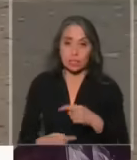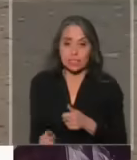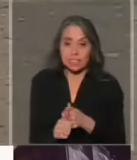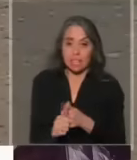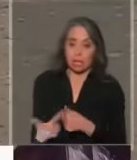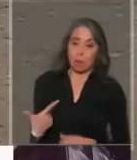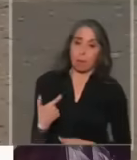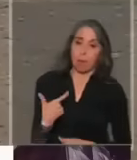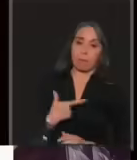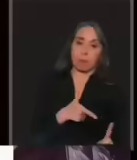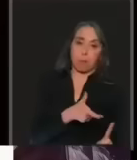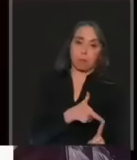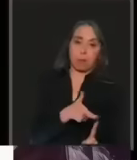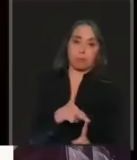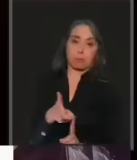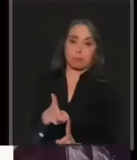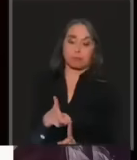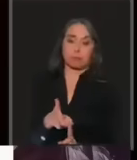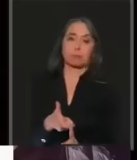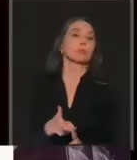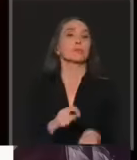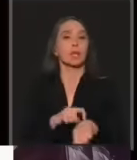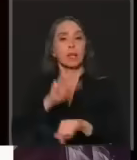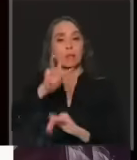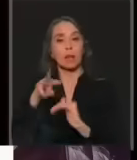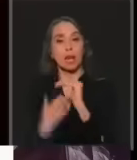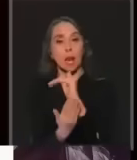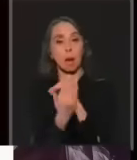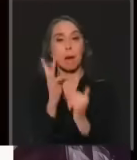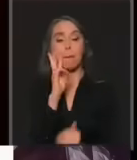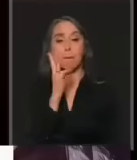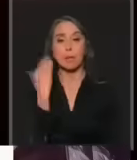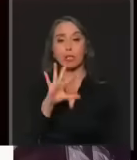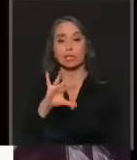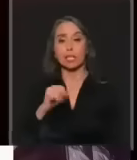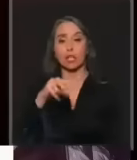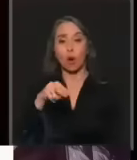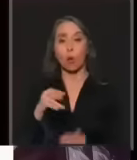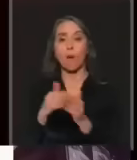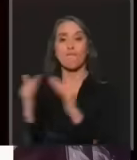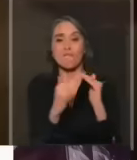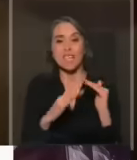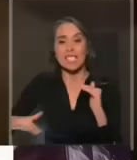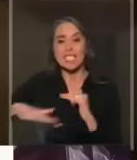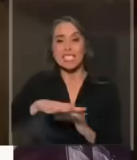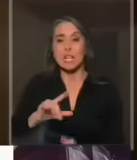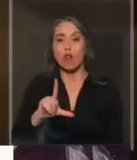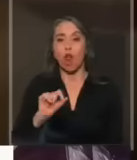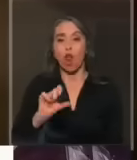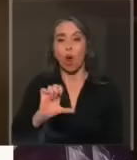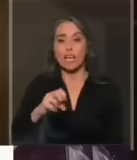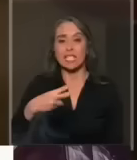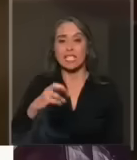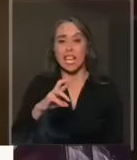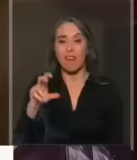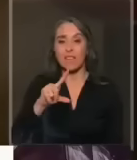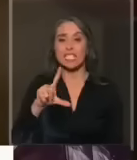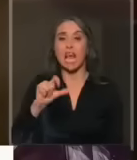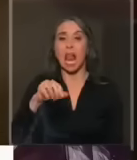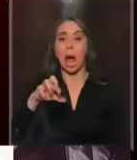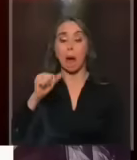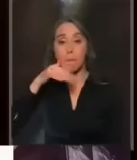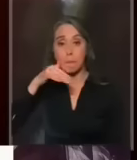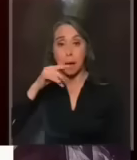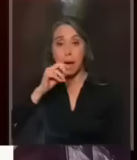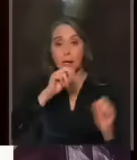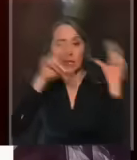distancia. Cerca de las 3 de la mañana del miércoles 5 de junio, los vecinos de los Echevers en Lampa se despertaron con fuertes